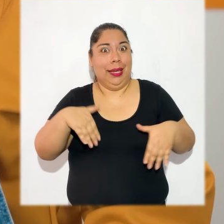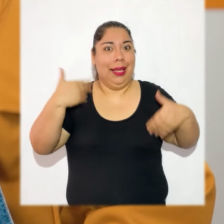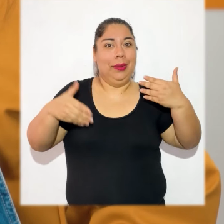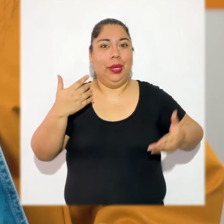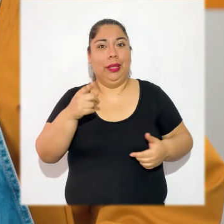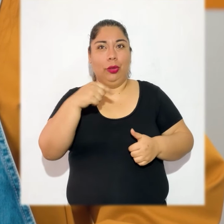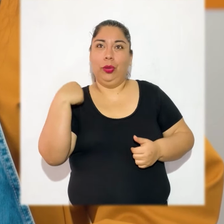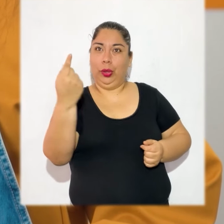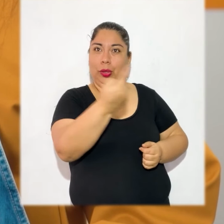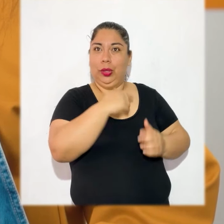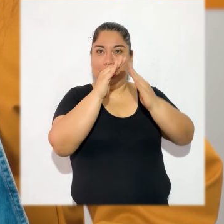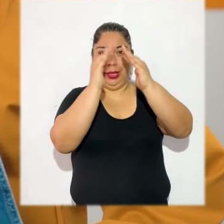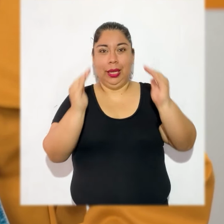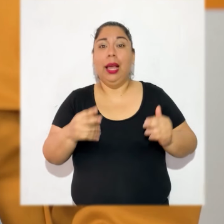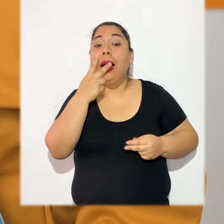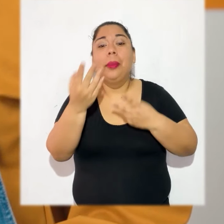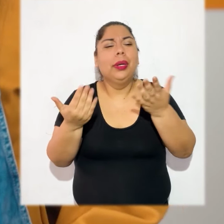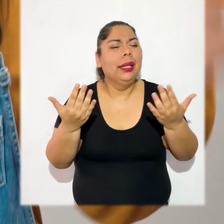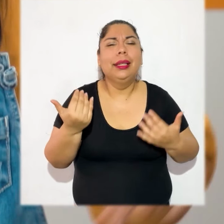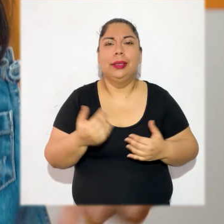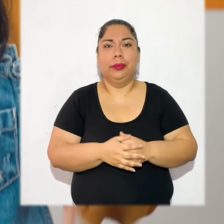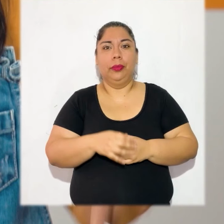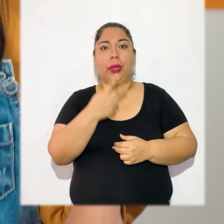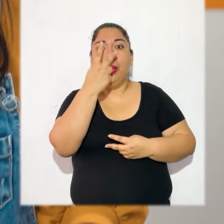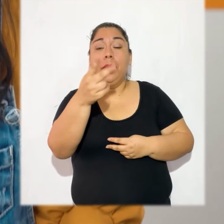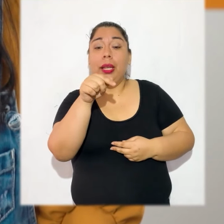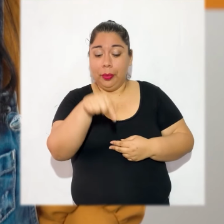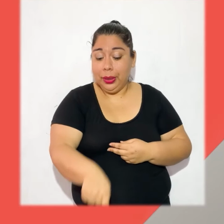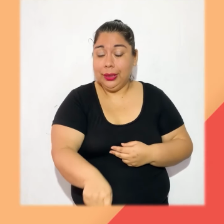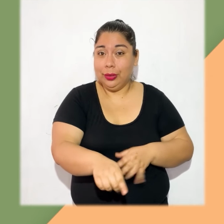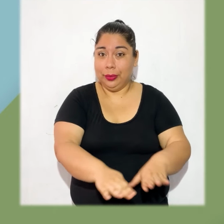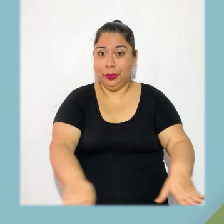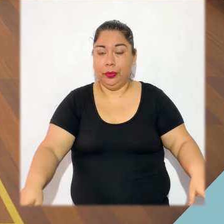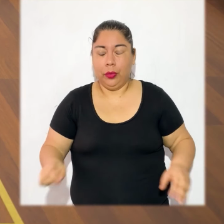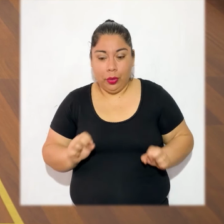divertido hacerlo con todos en la casa. ¿Qué es? Miel y son mío.